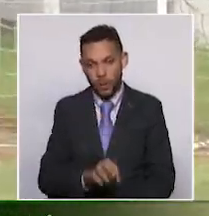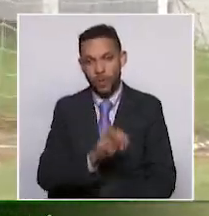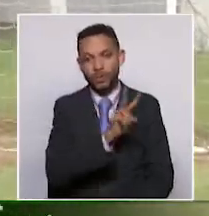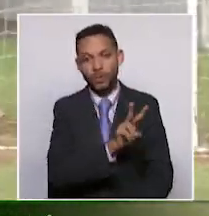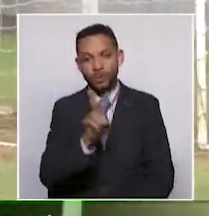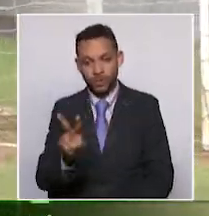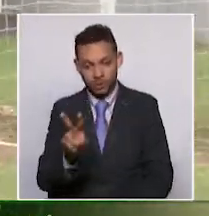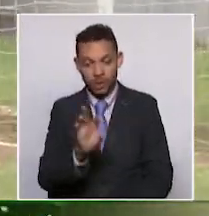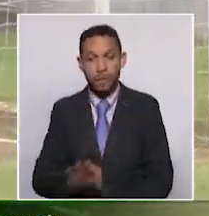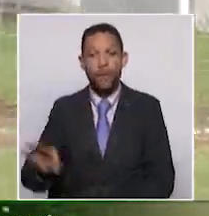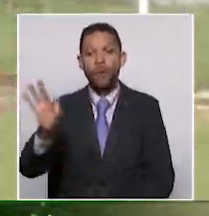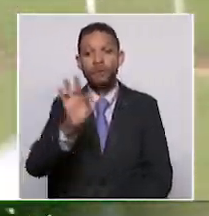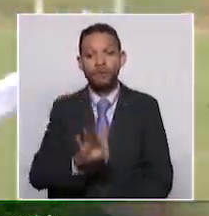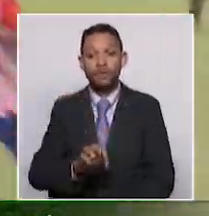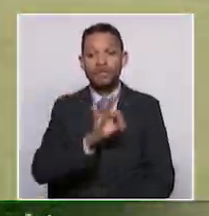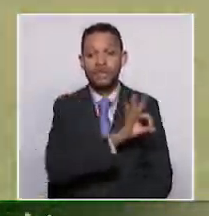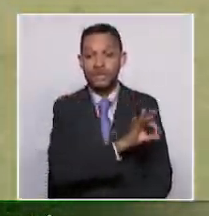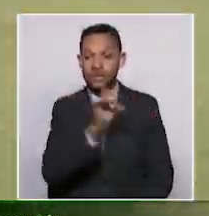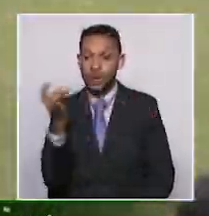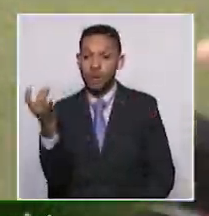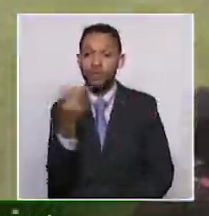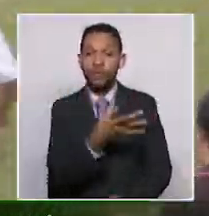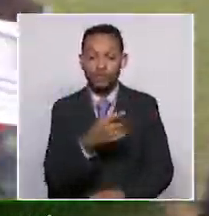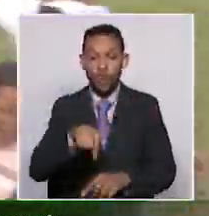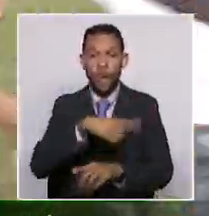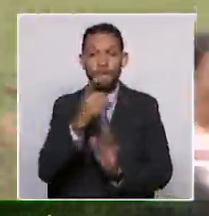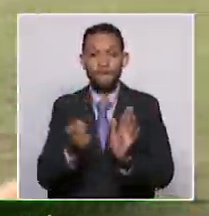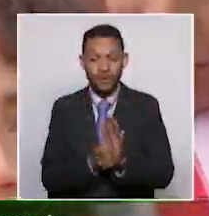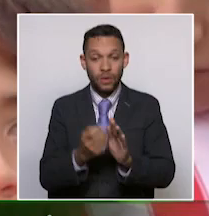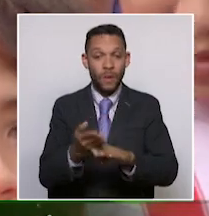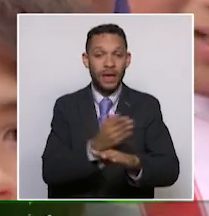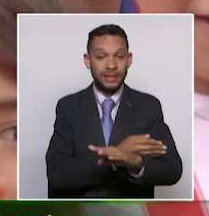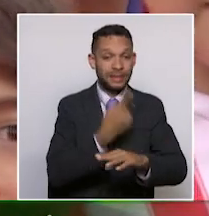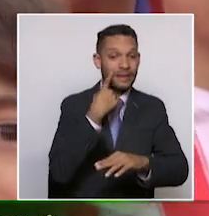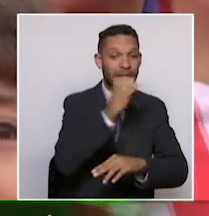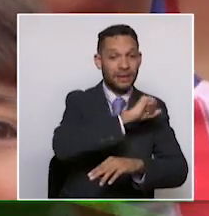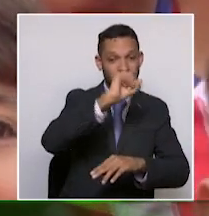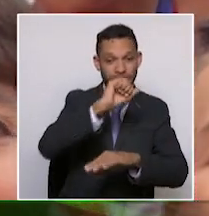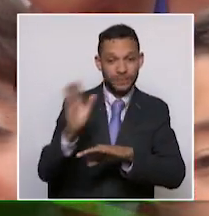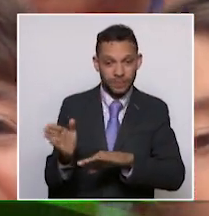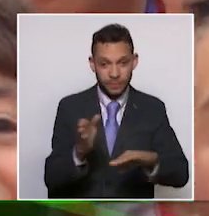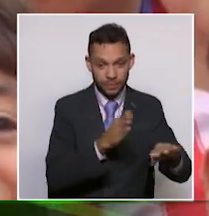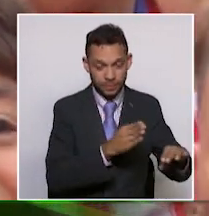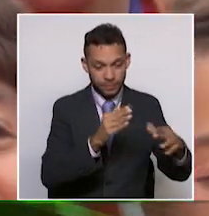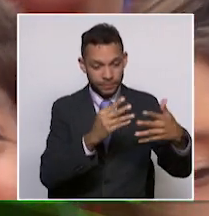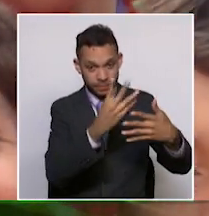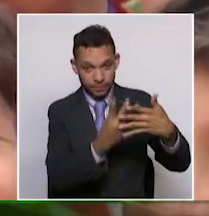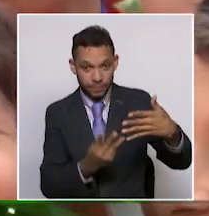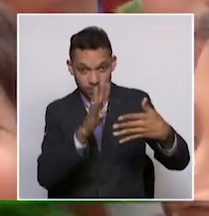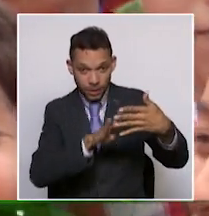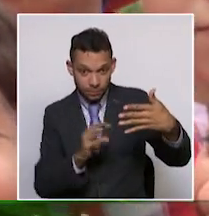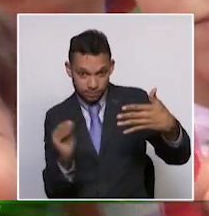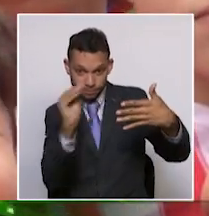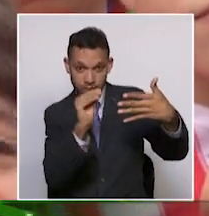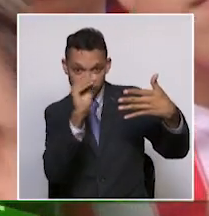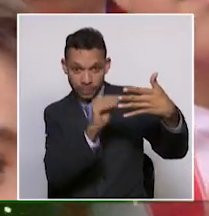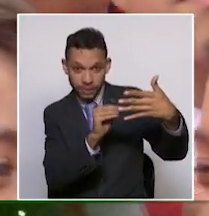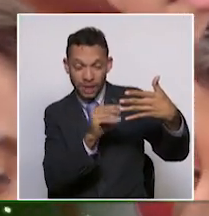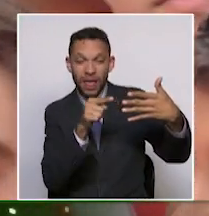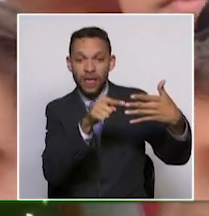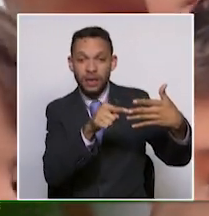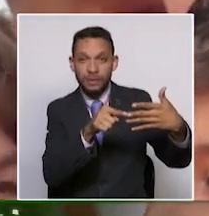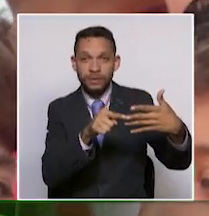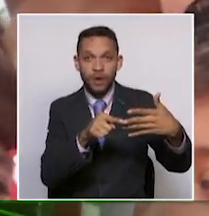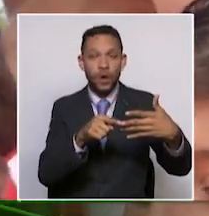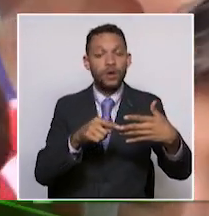con un resultado global 3-2, producto de un empate y una victoria. Pues la verdad, mirando la tabla de posiciones, es un rival que no conoce